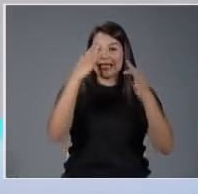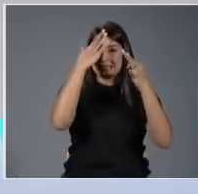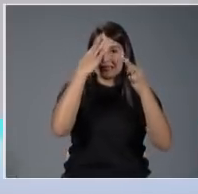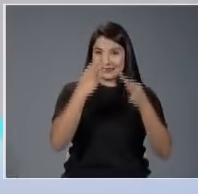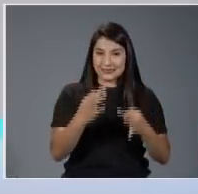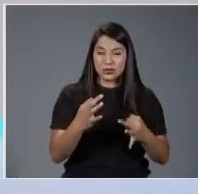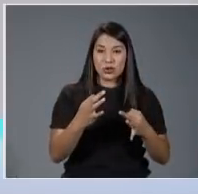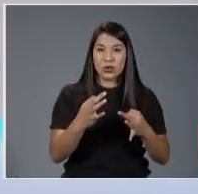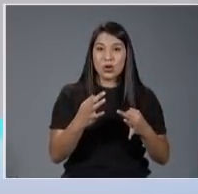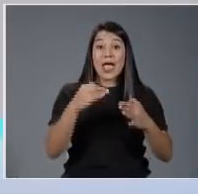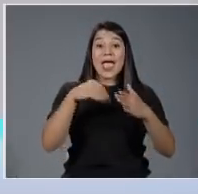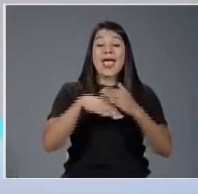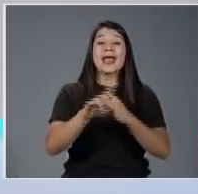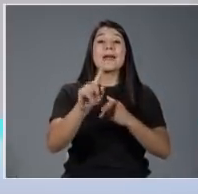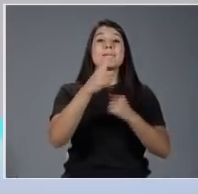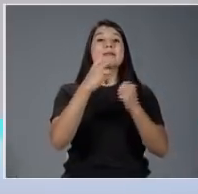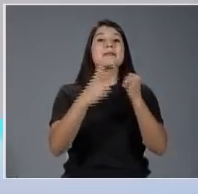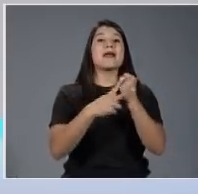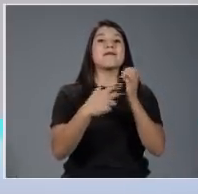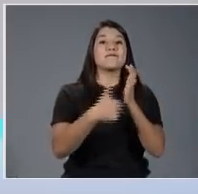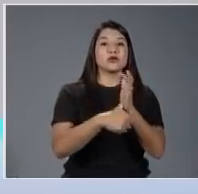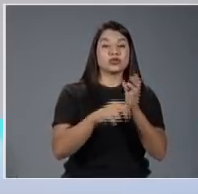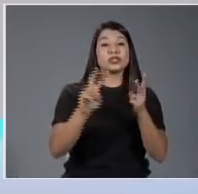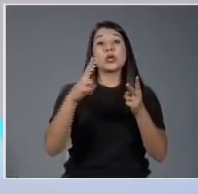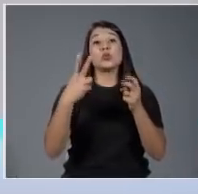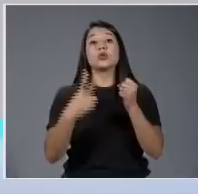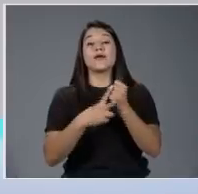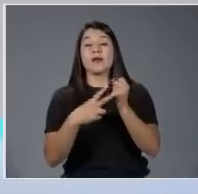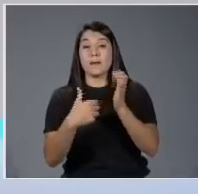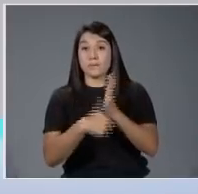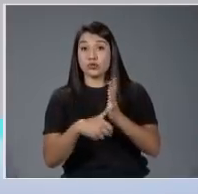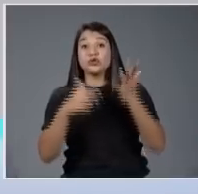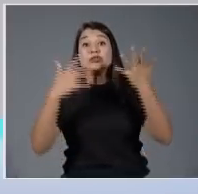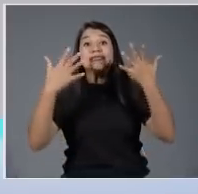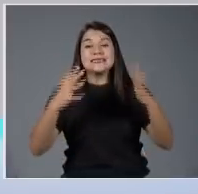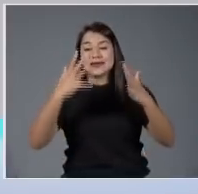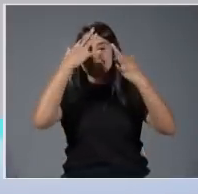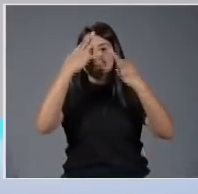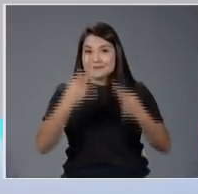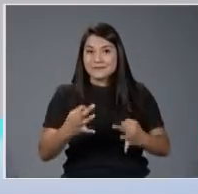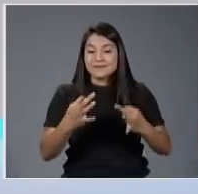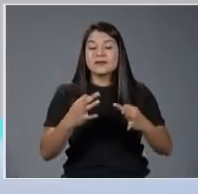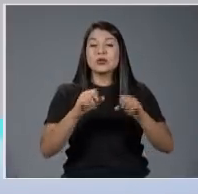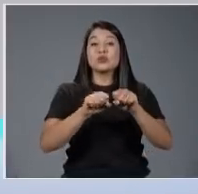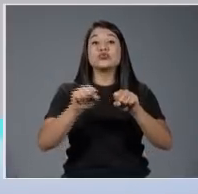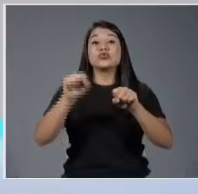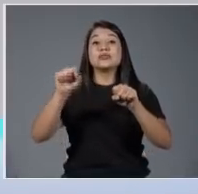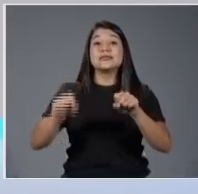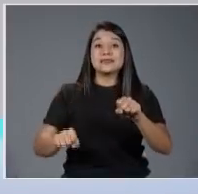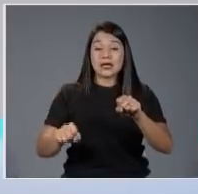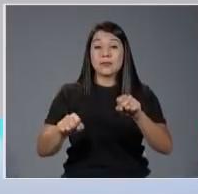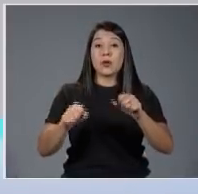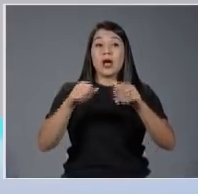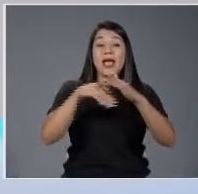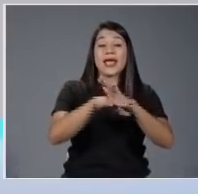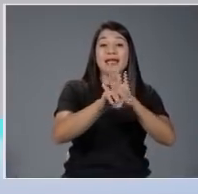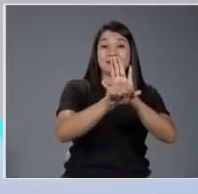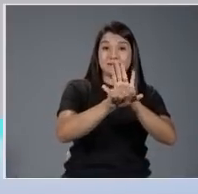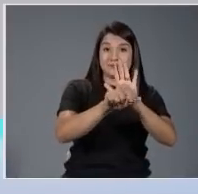determinación en la primera ronda y en la segunda ronda. Estableció de facto un sistema